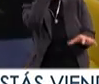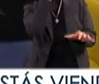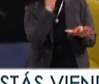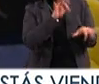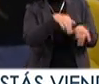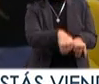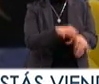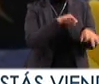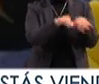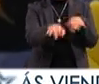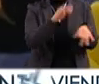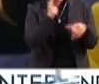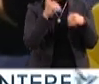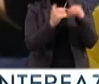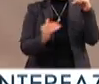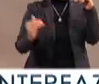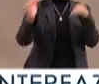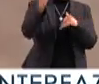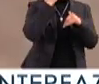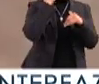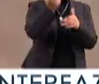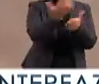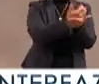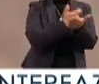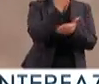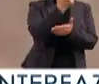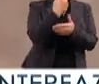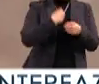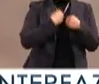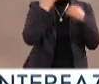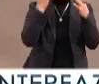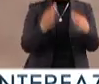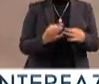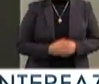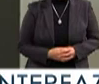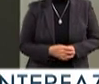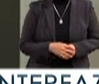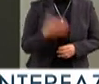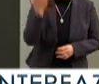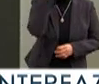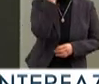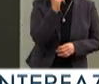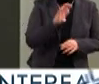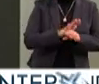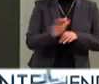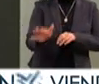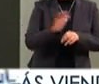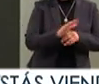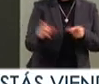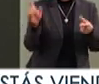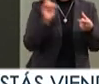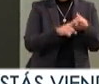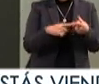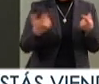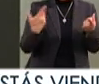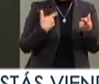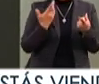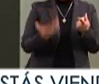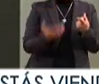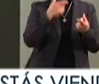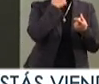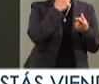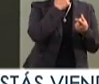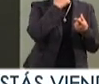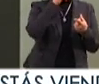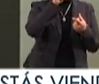empleabilidad, es decir, trabajar en algo que les ofrezca oportunidades para vivir mejor. Entre esas competencias básicas están las competencias que se llaman por las siglas en